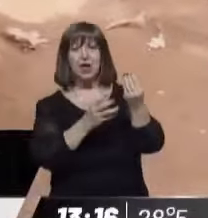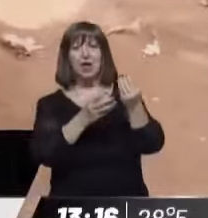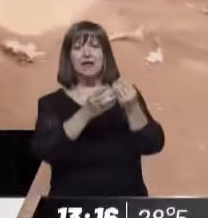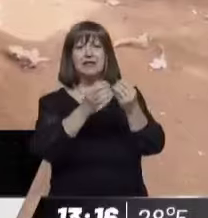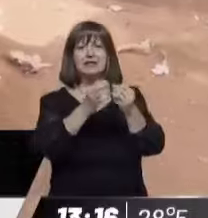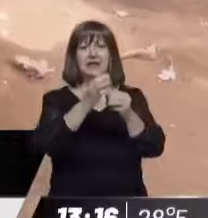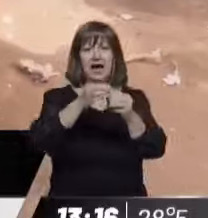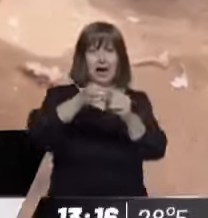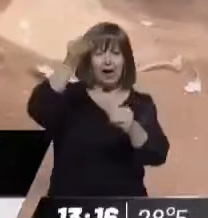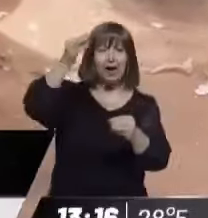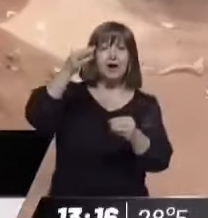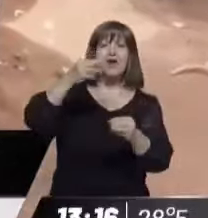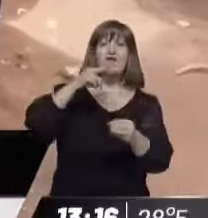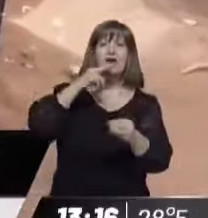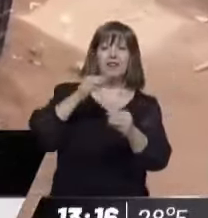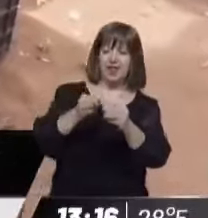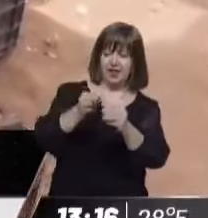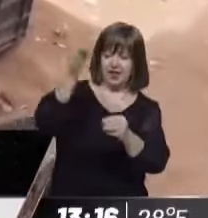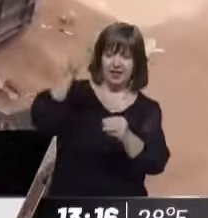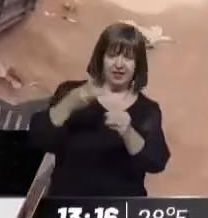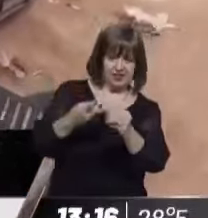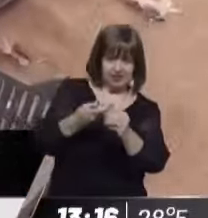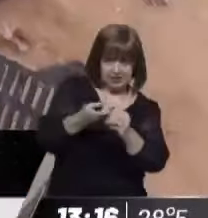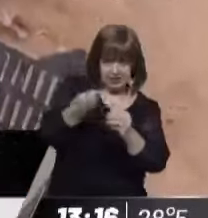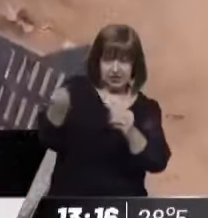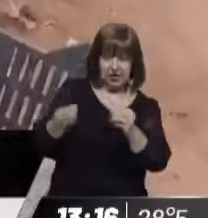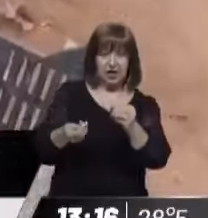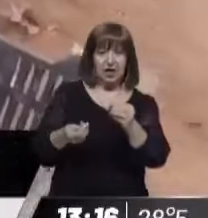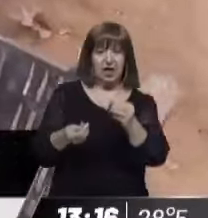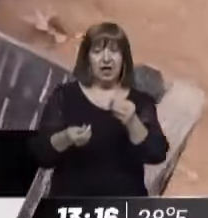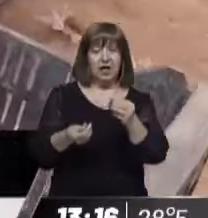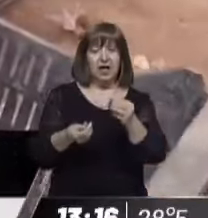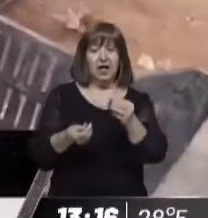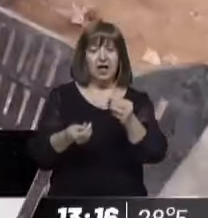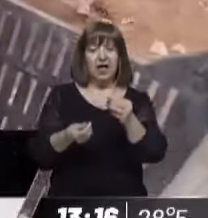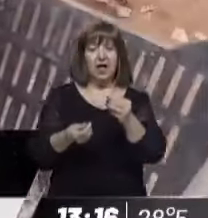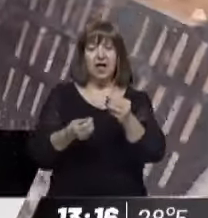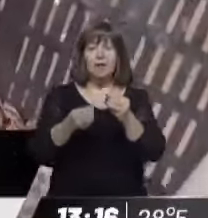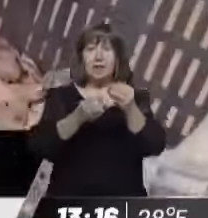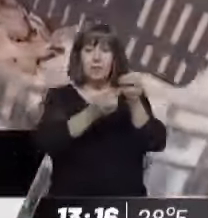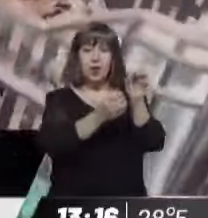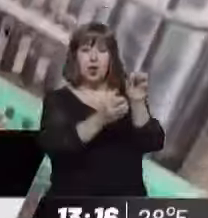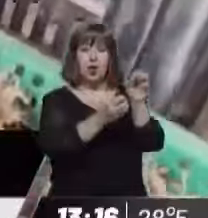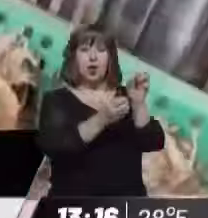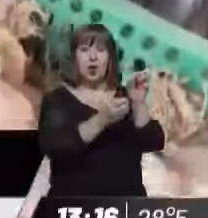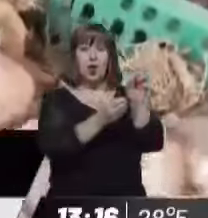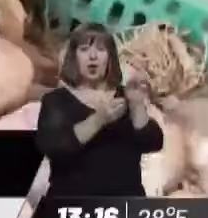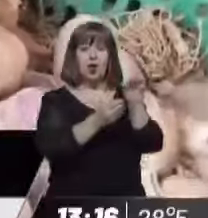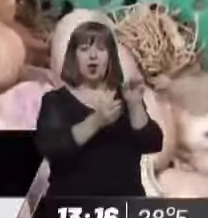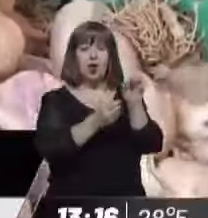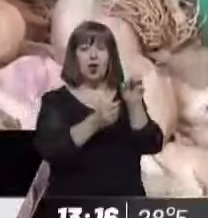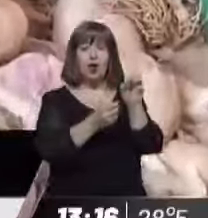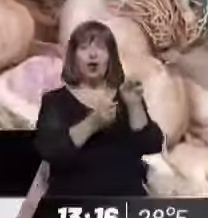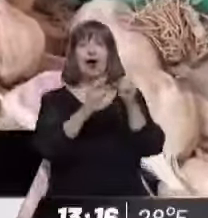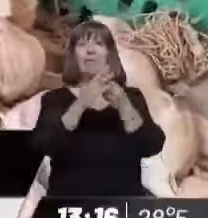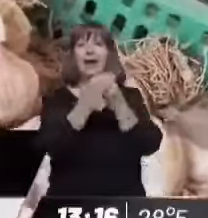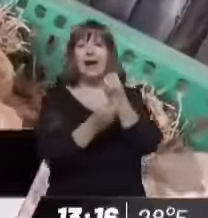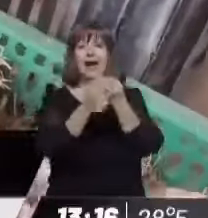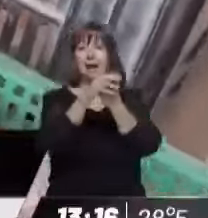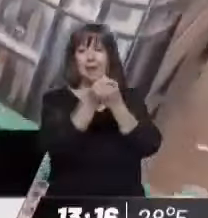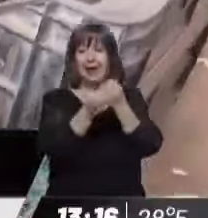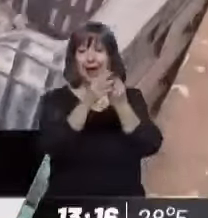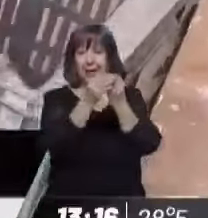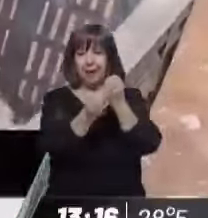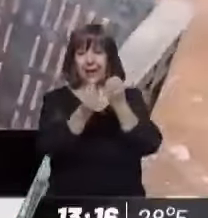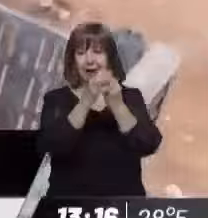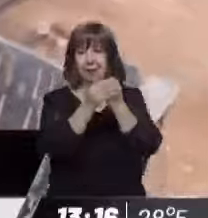saca la rama, que es todo un trabajo, y cuando hay que volver a plantar, que es la época, fíjate el trabajo que hacen ellos, que es pelar ajo. Sí, se